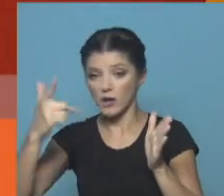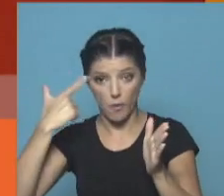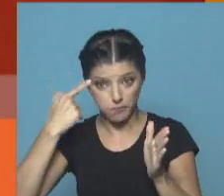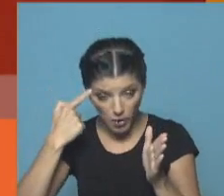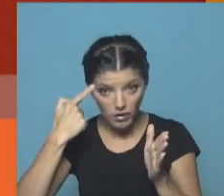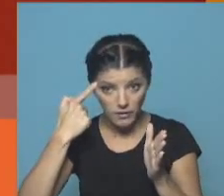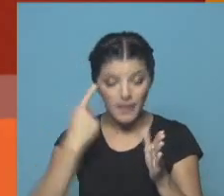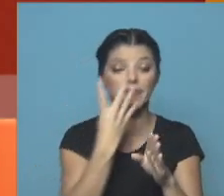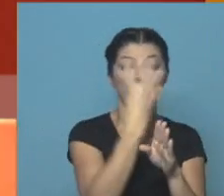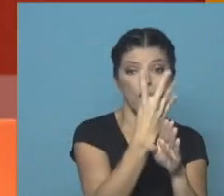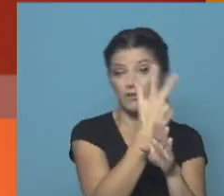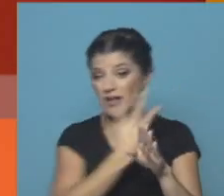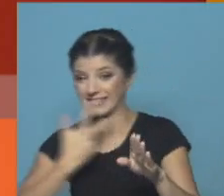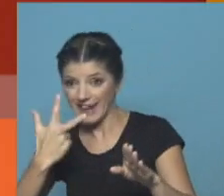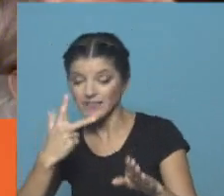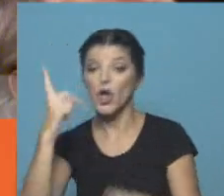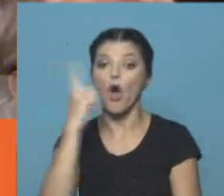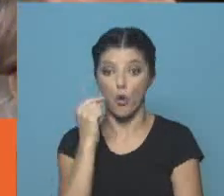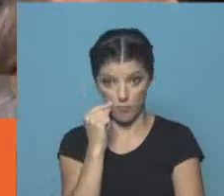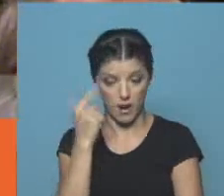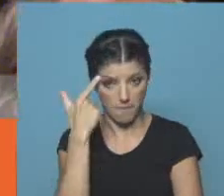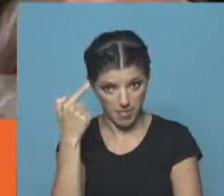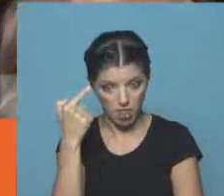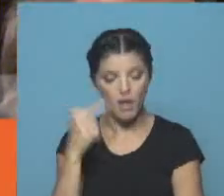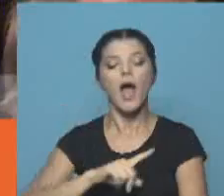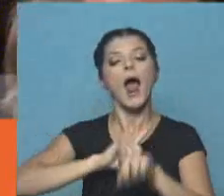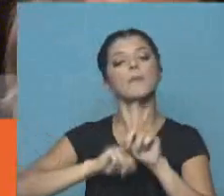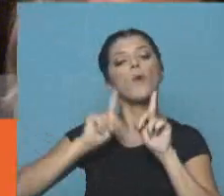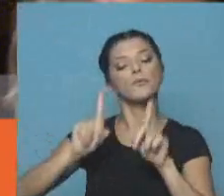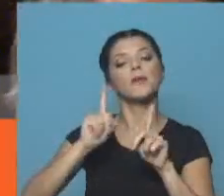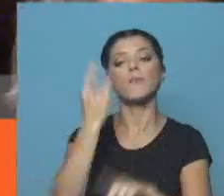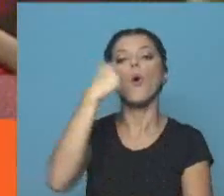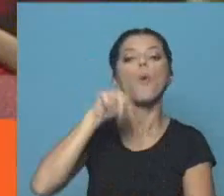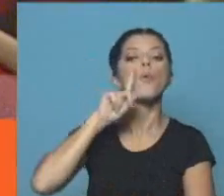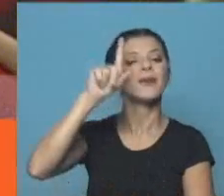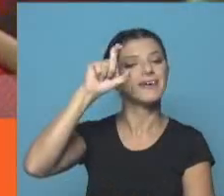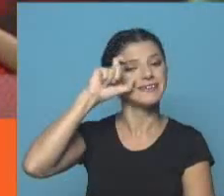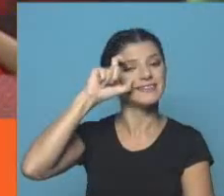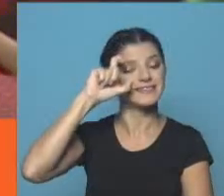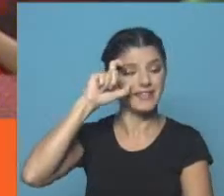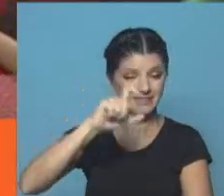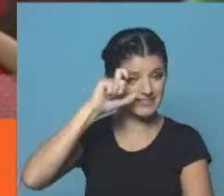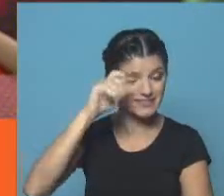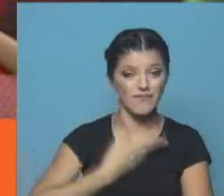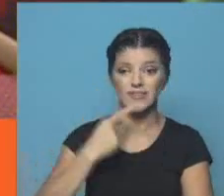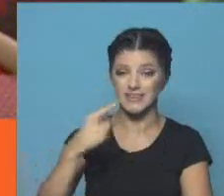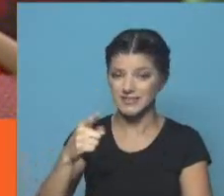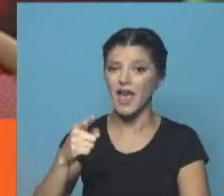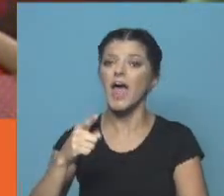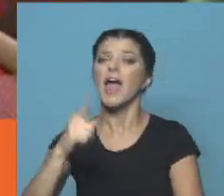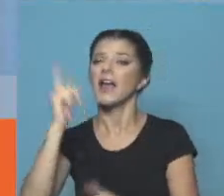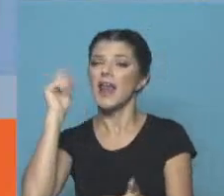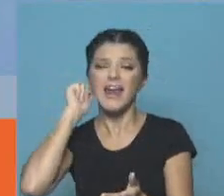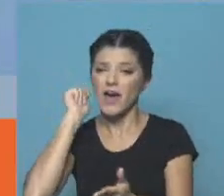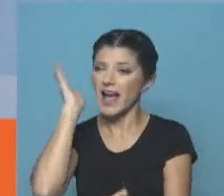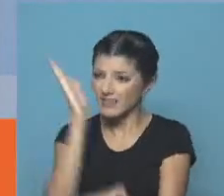cada 4 son varones. Al mismo tiempo, UNICEF se opone a la baja de la imputabilidad juvenil. No hace falta bajar la